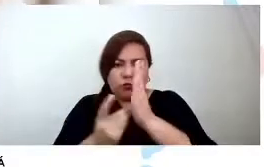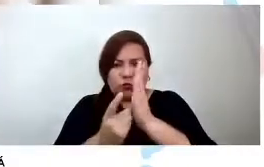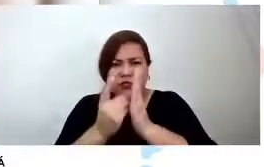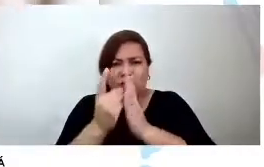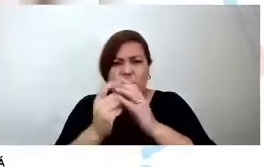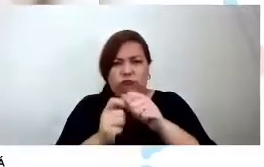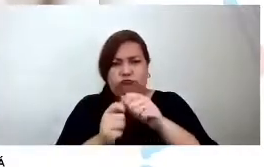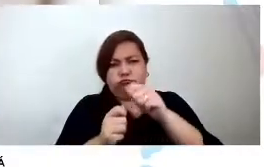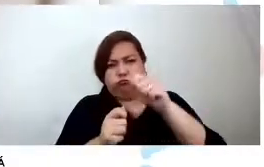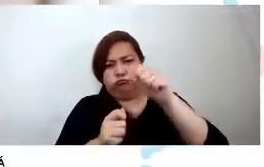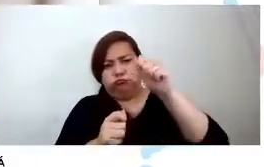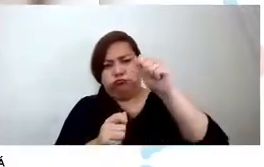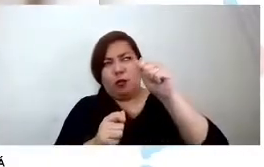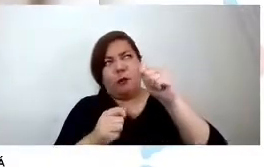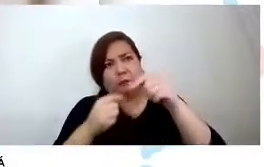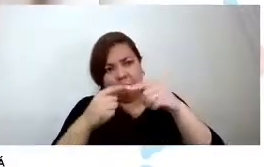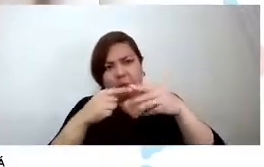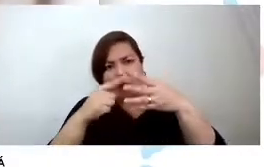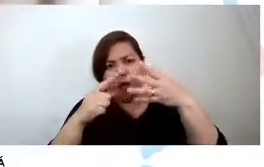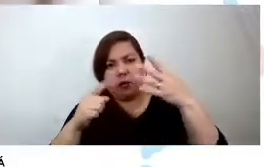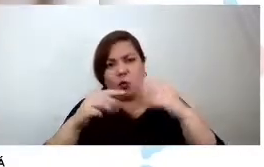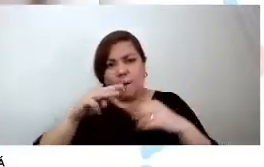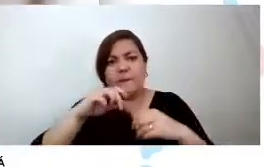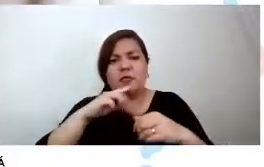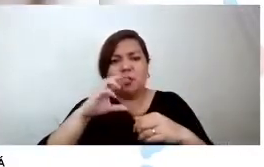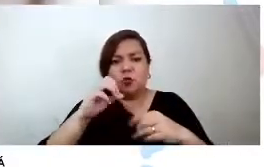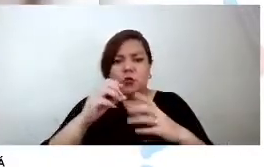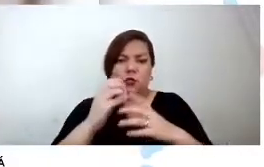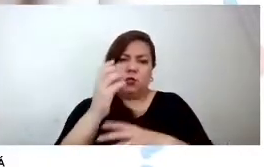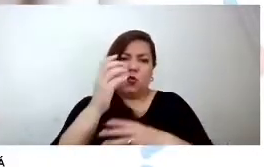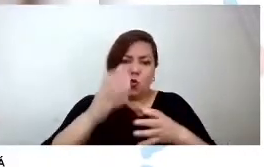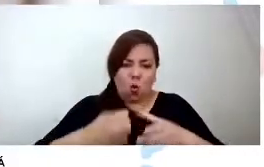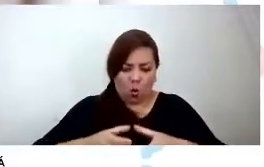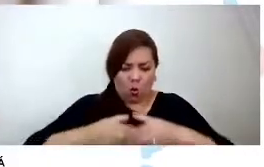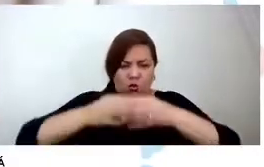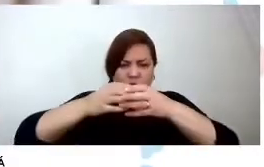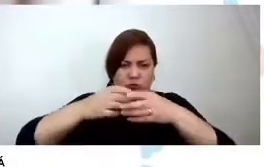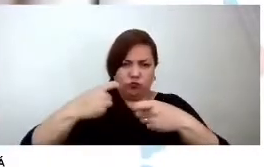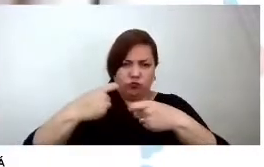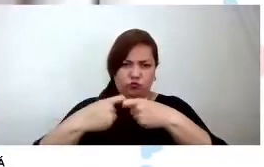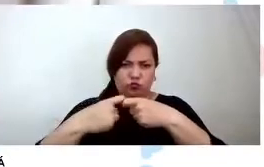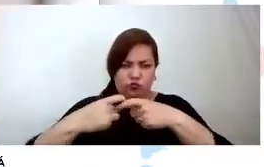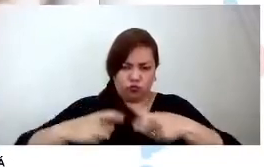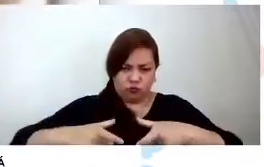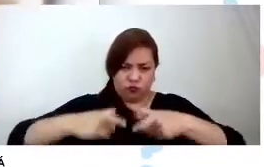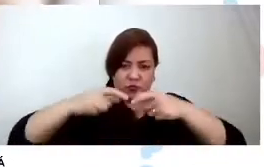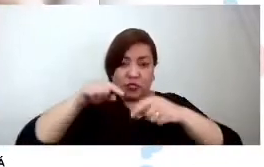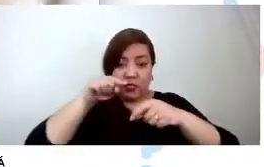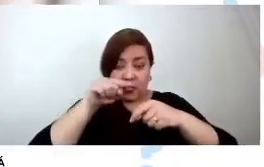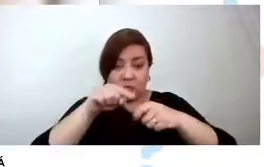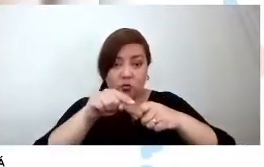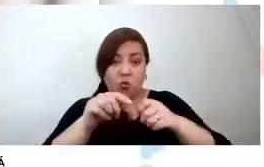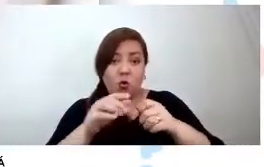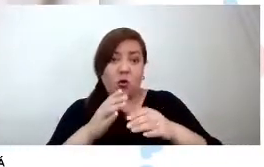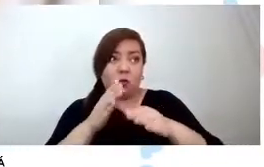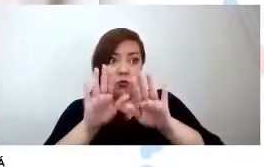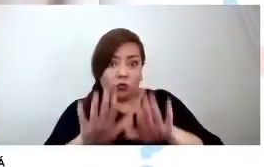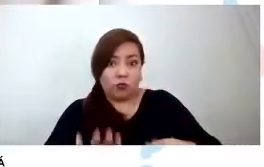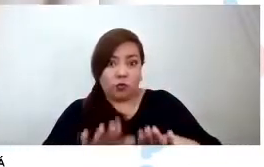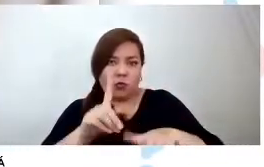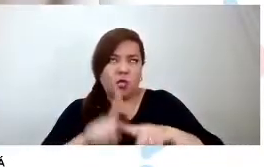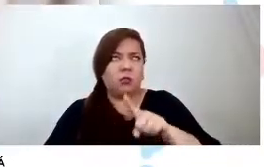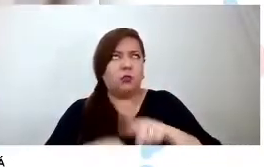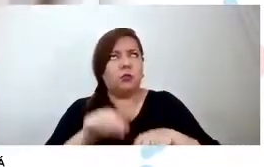metros, con unos tallos muy, muy robustos, y estos proliferaron en la Tierra como